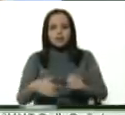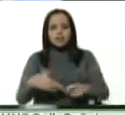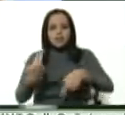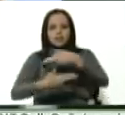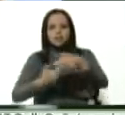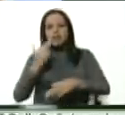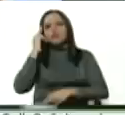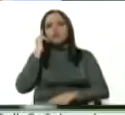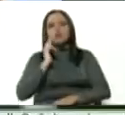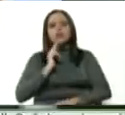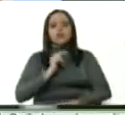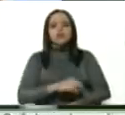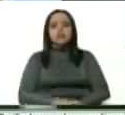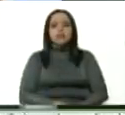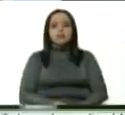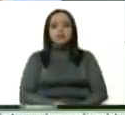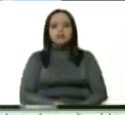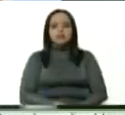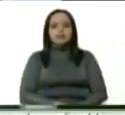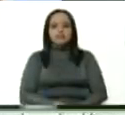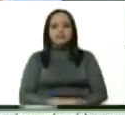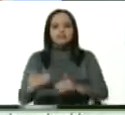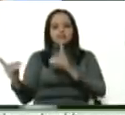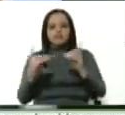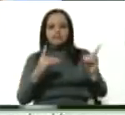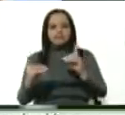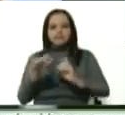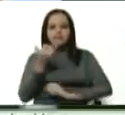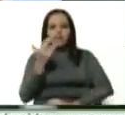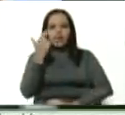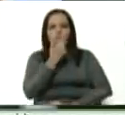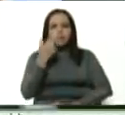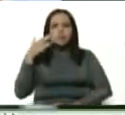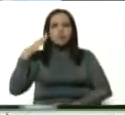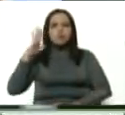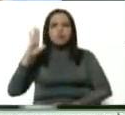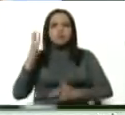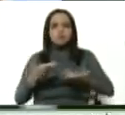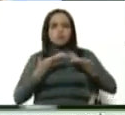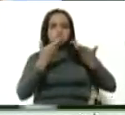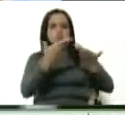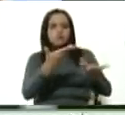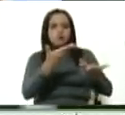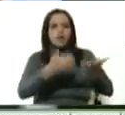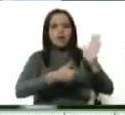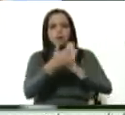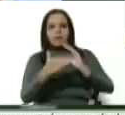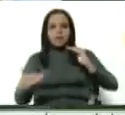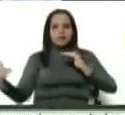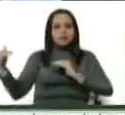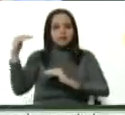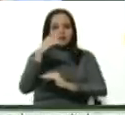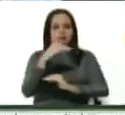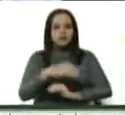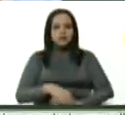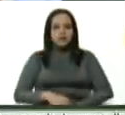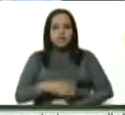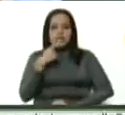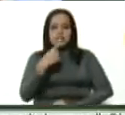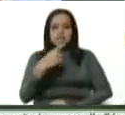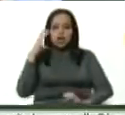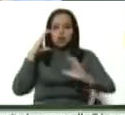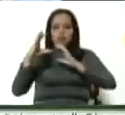revolución bolivariana, el diálogo. Hay un compromiso en elevar al más alto nivel, es decir, a